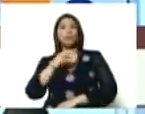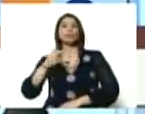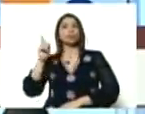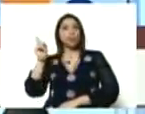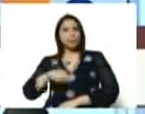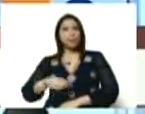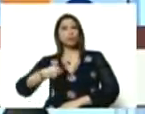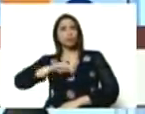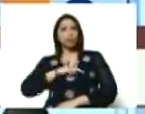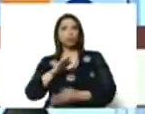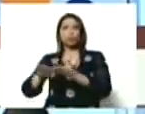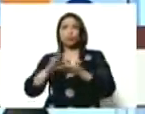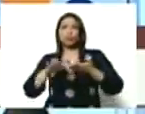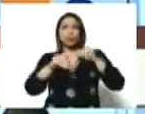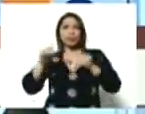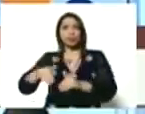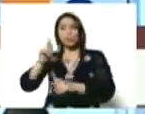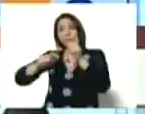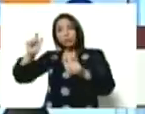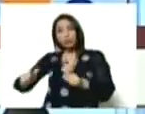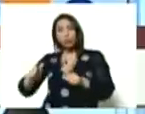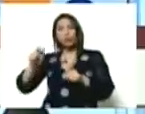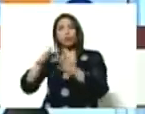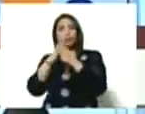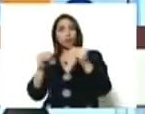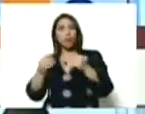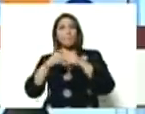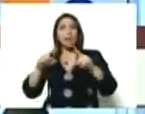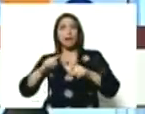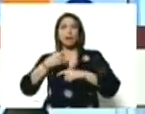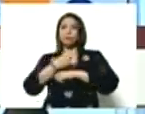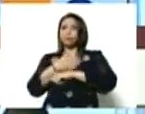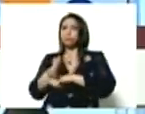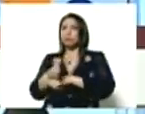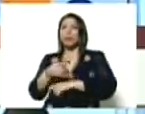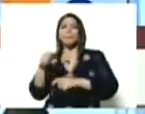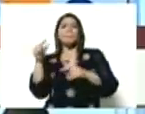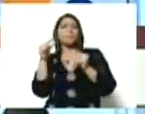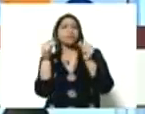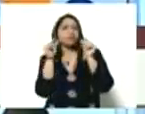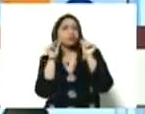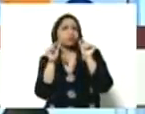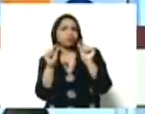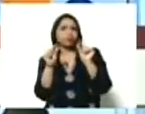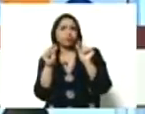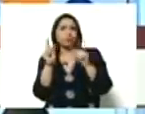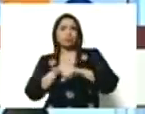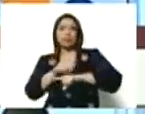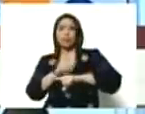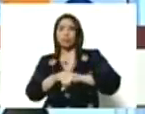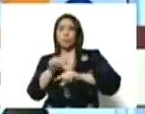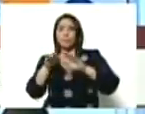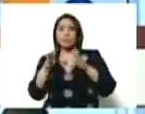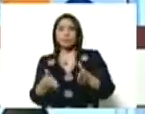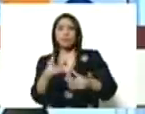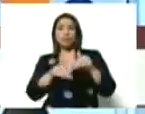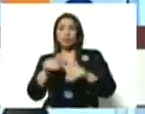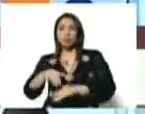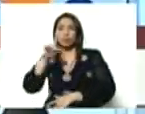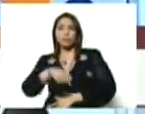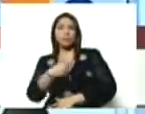solución electoral a las electoras y los electores para que tarden el mínimo tiempo en la mesa de votación, al cual también se le